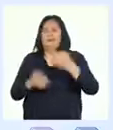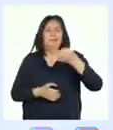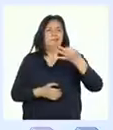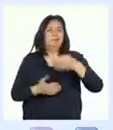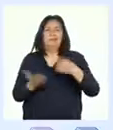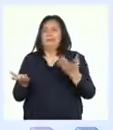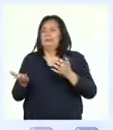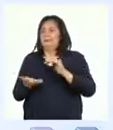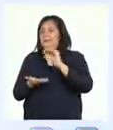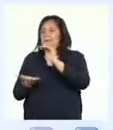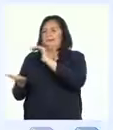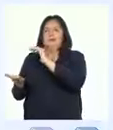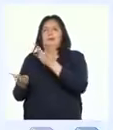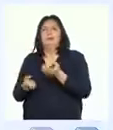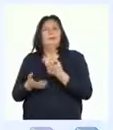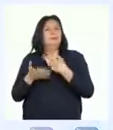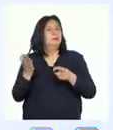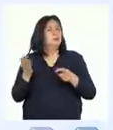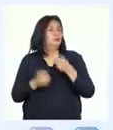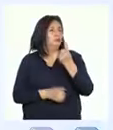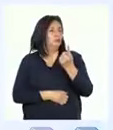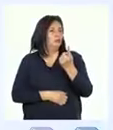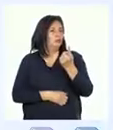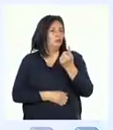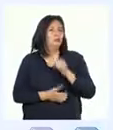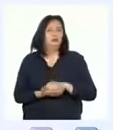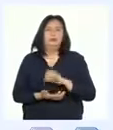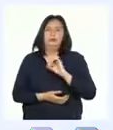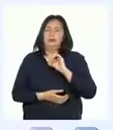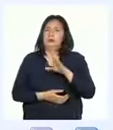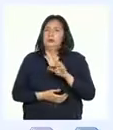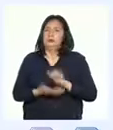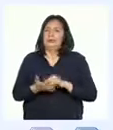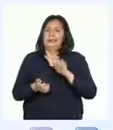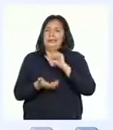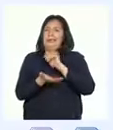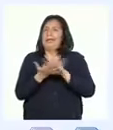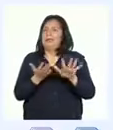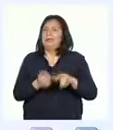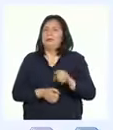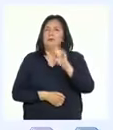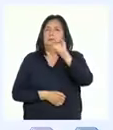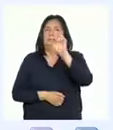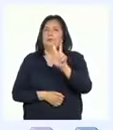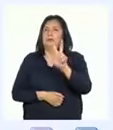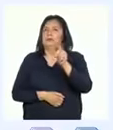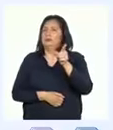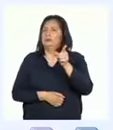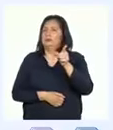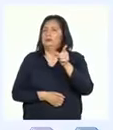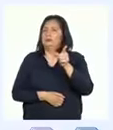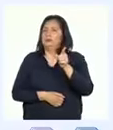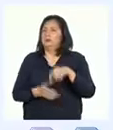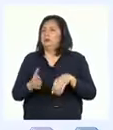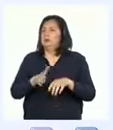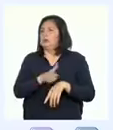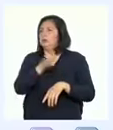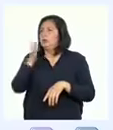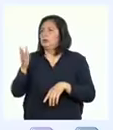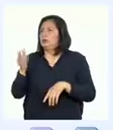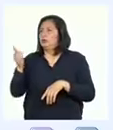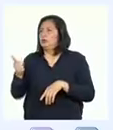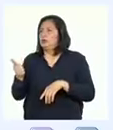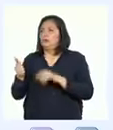y contenido, pero en uno de ellos viene gratis 1/3 más, mientras que en el